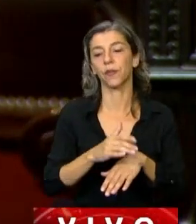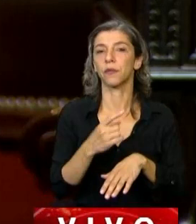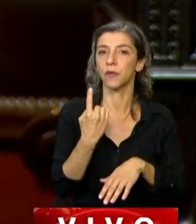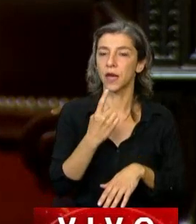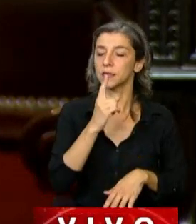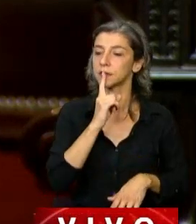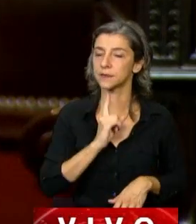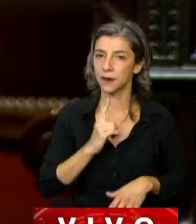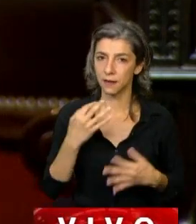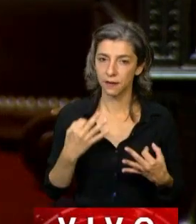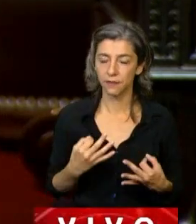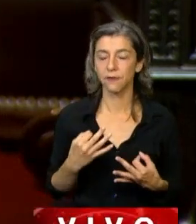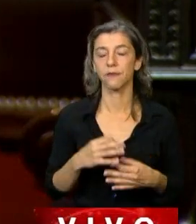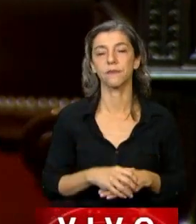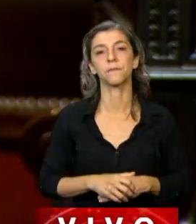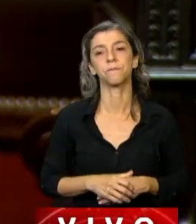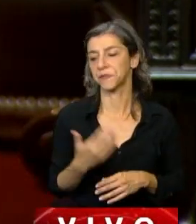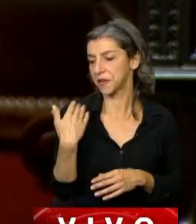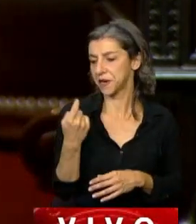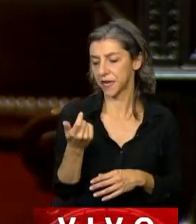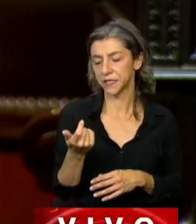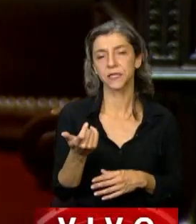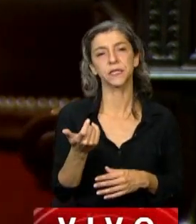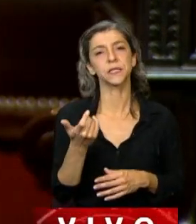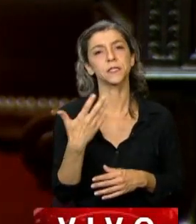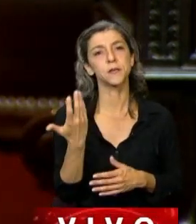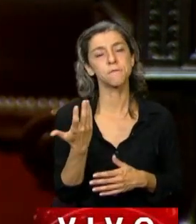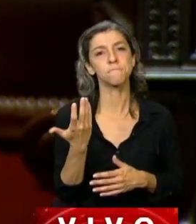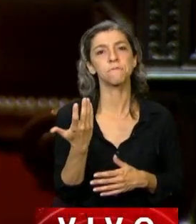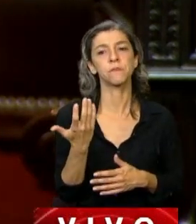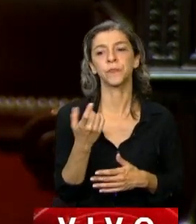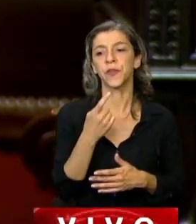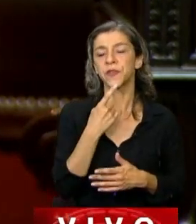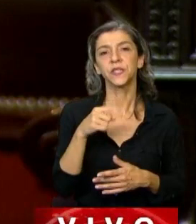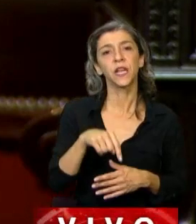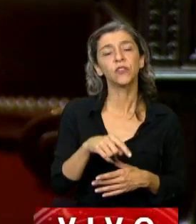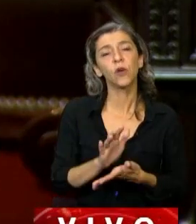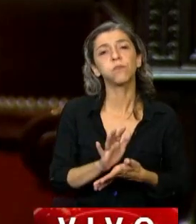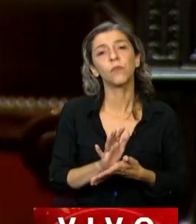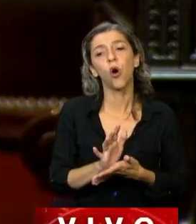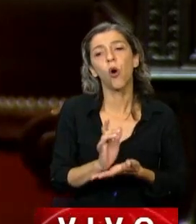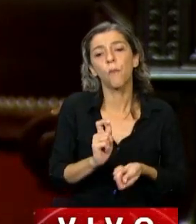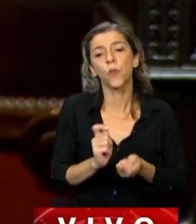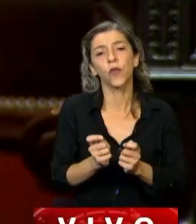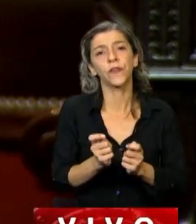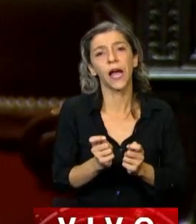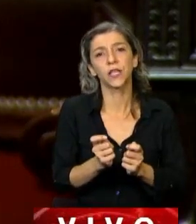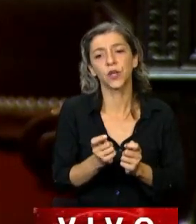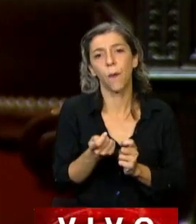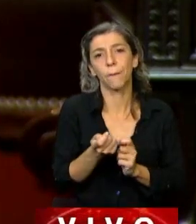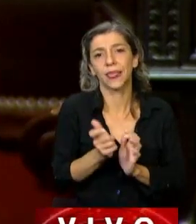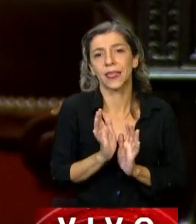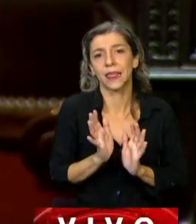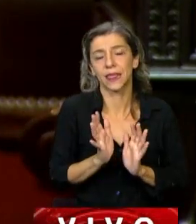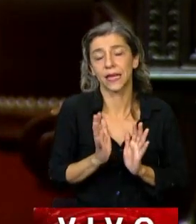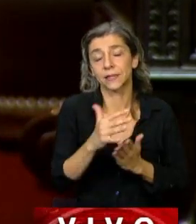tratemos este proyecto. Recién escuchaba hablar de que esto es un avance o una modificación muy chiquita. Sí, sin duda, es muy